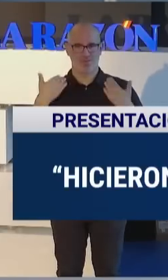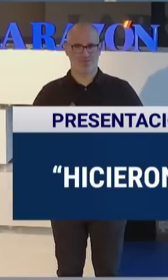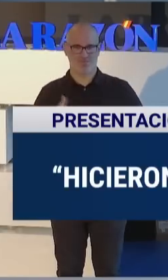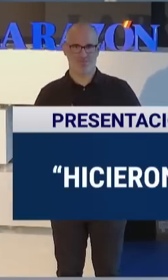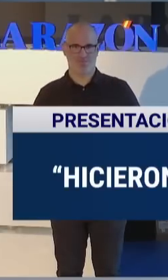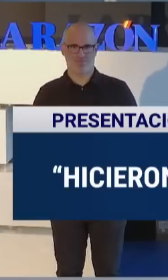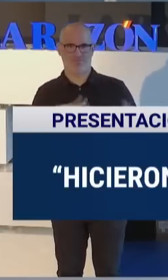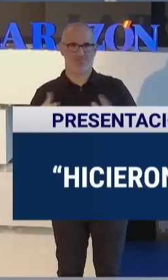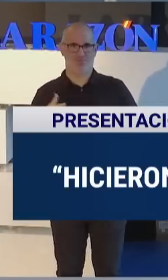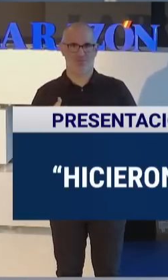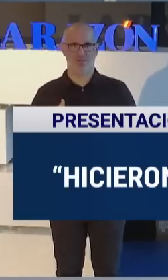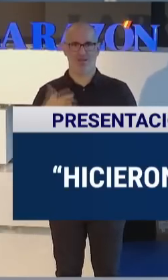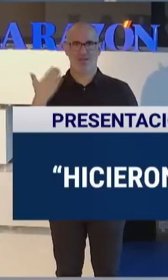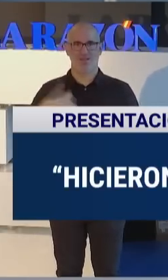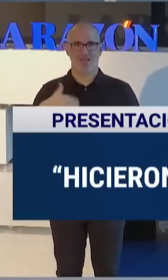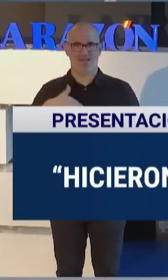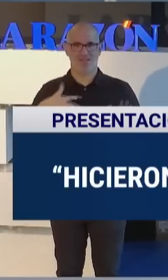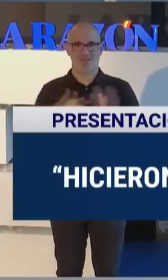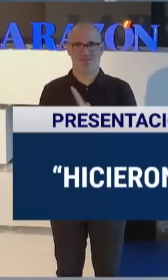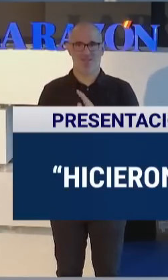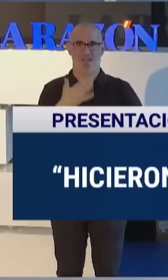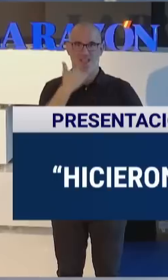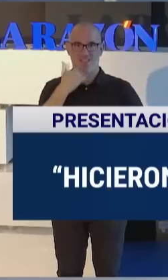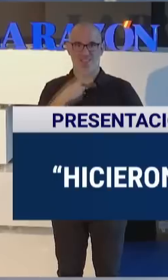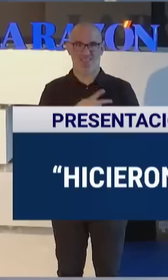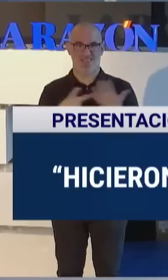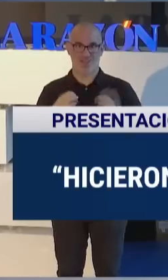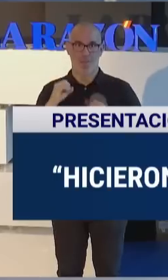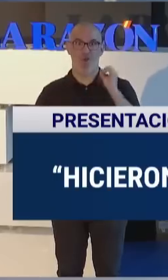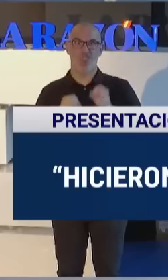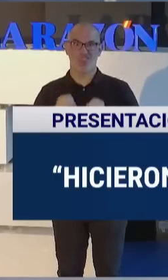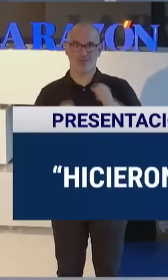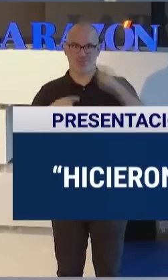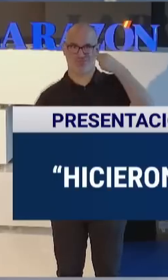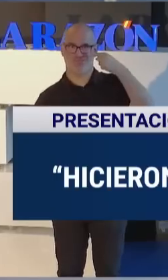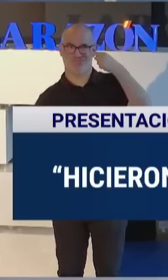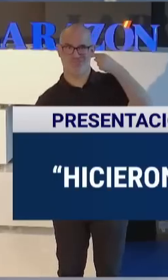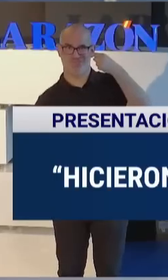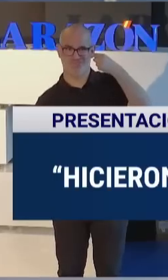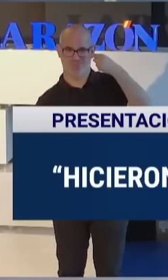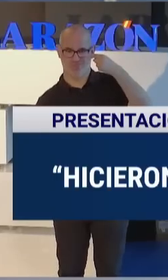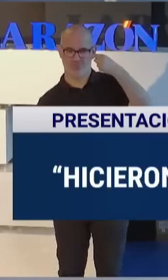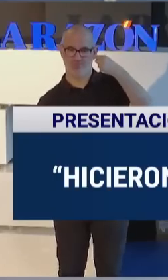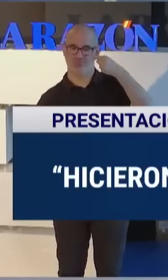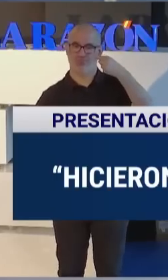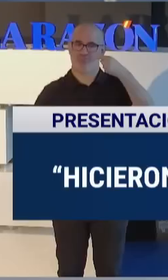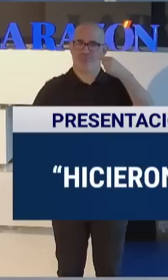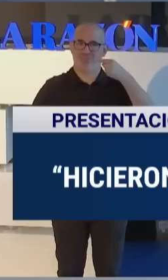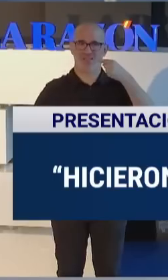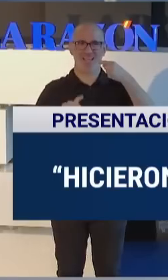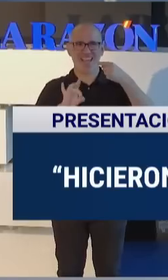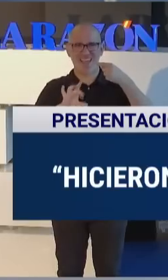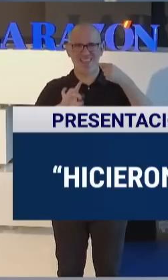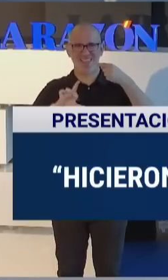amarilla, rojo se van a dar una piña, 17 imagínense. De esos 17, 15 se debían al déficit